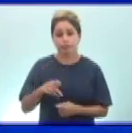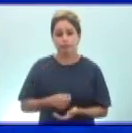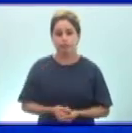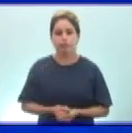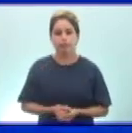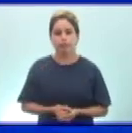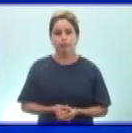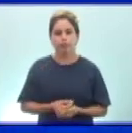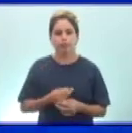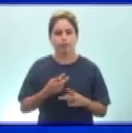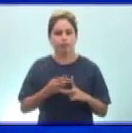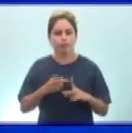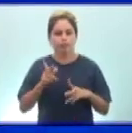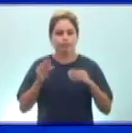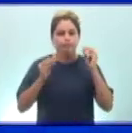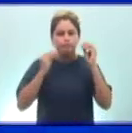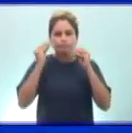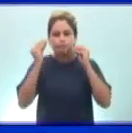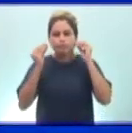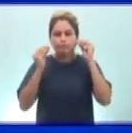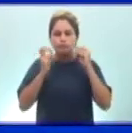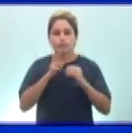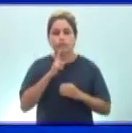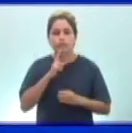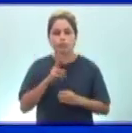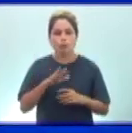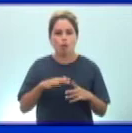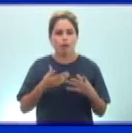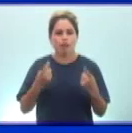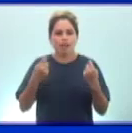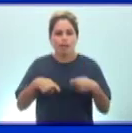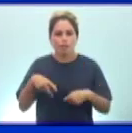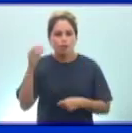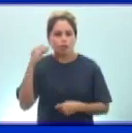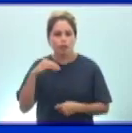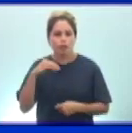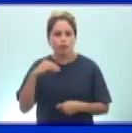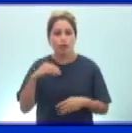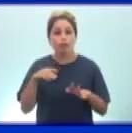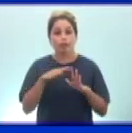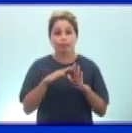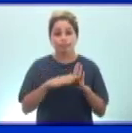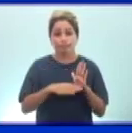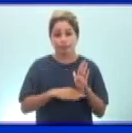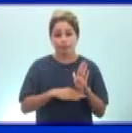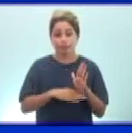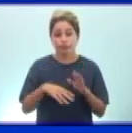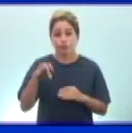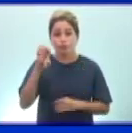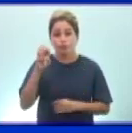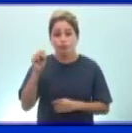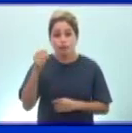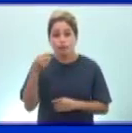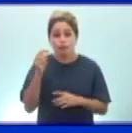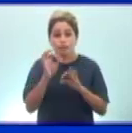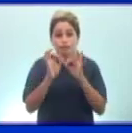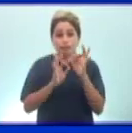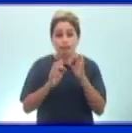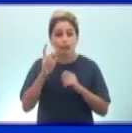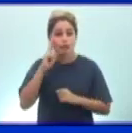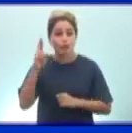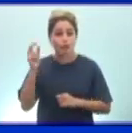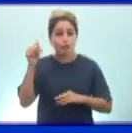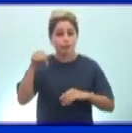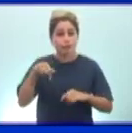Para analizar la respuesta tenemos que tener presente la distribución electrónica. Recuerden que a partir de esta clase ustedes tienen que ser capaces